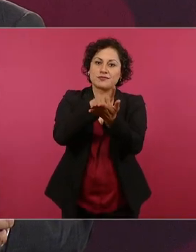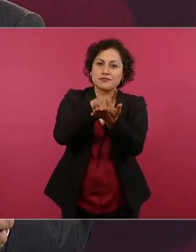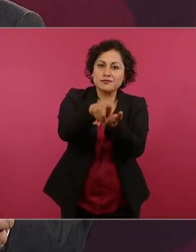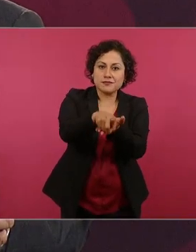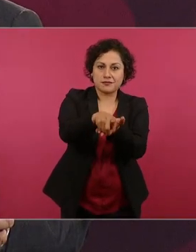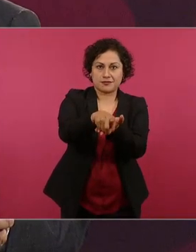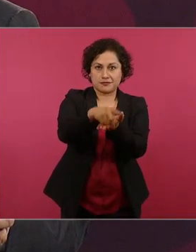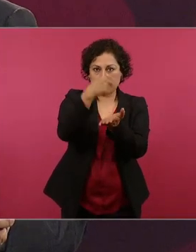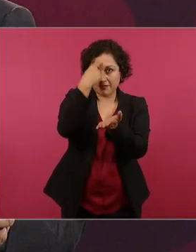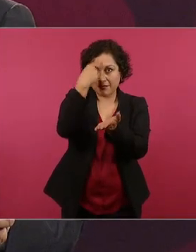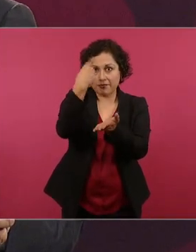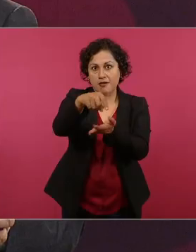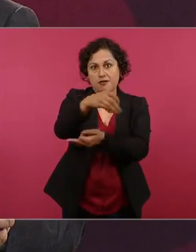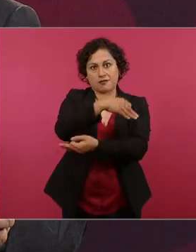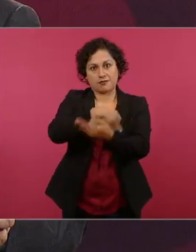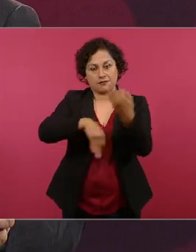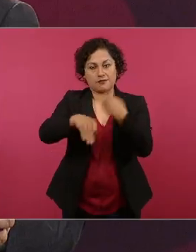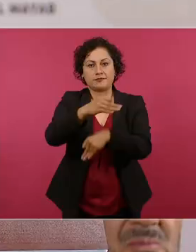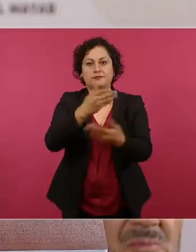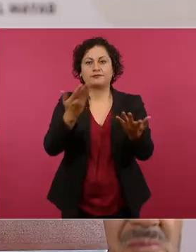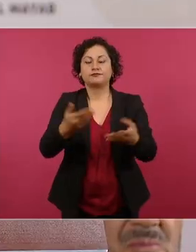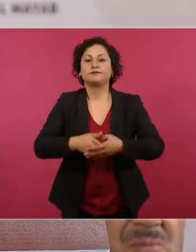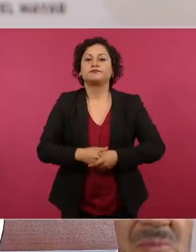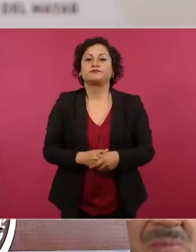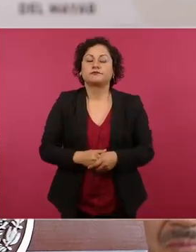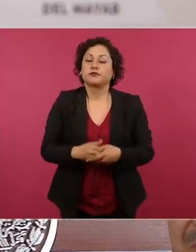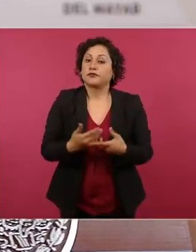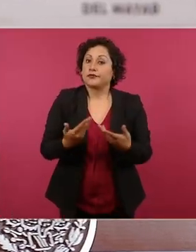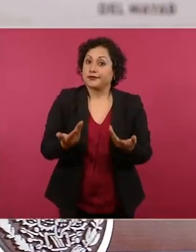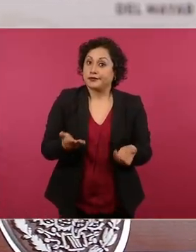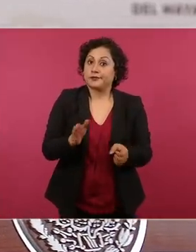Entonces, quienes enfrentan